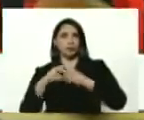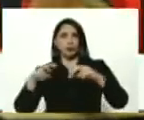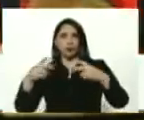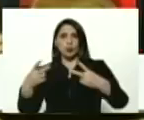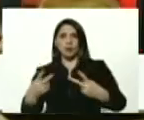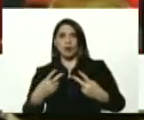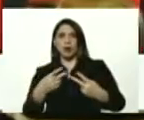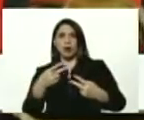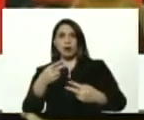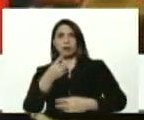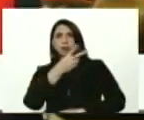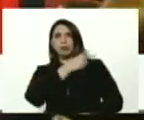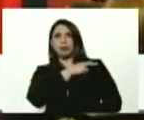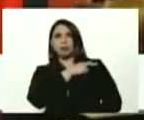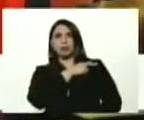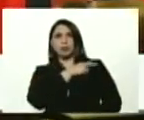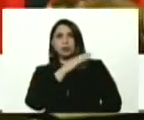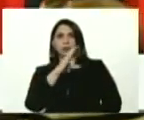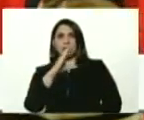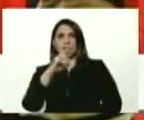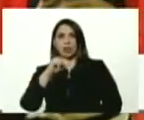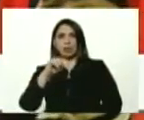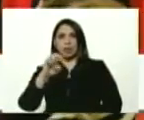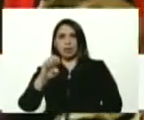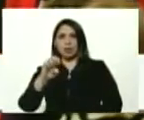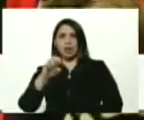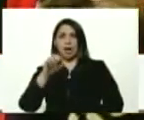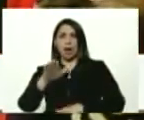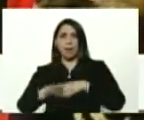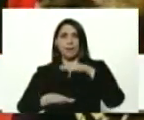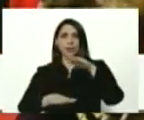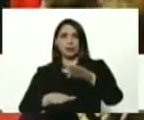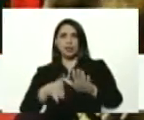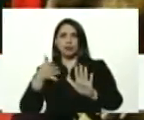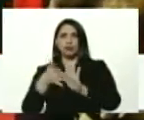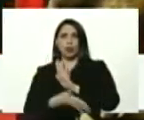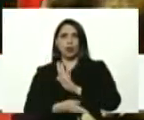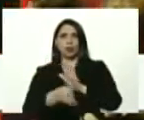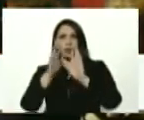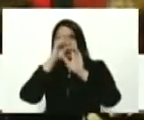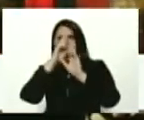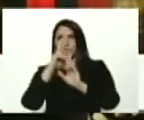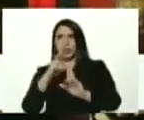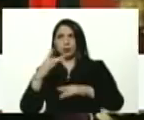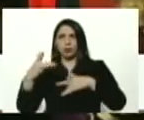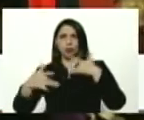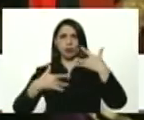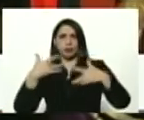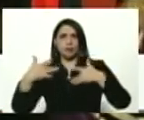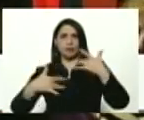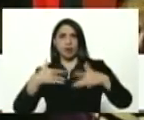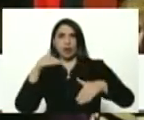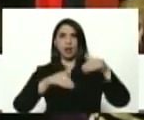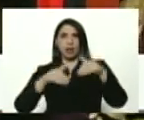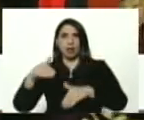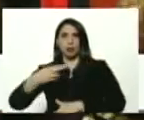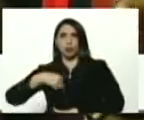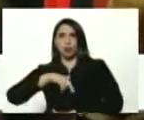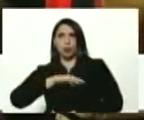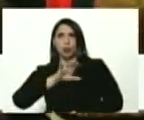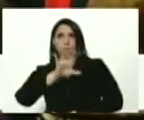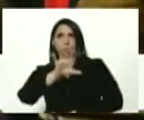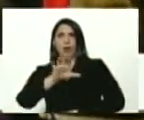Junta del Consejo Nacional Electoral para avanzar en lo que tiene que ver al cumplimiento de las actividades electorales en nuestro